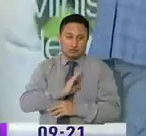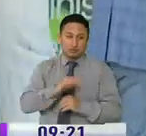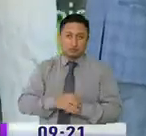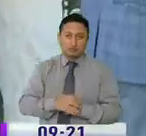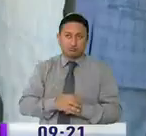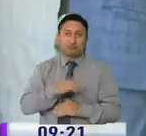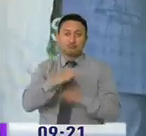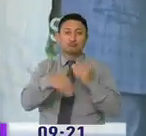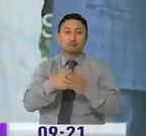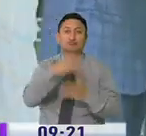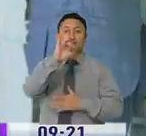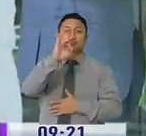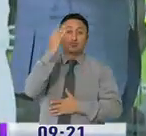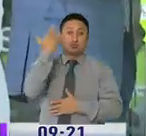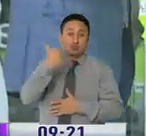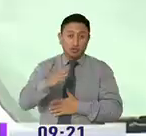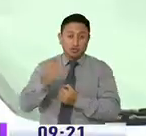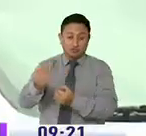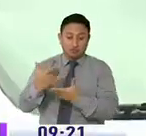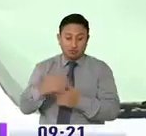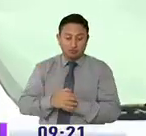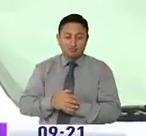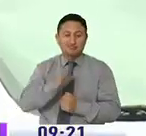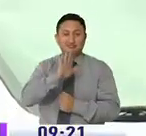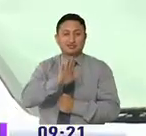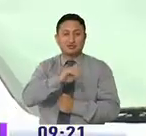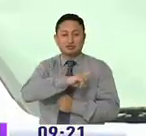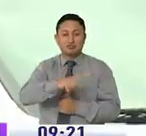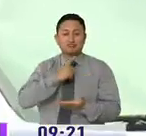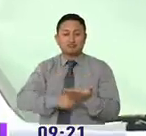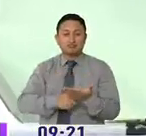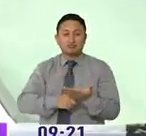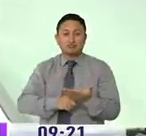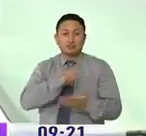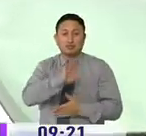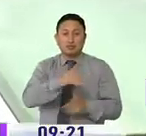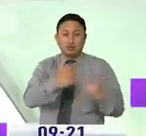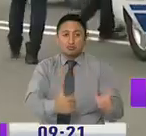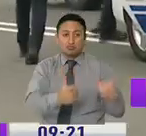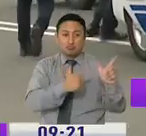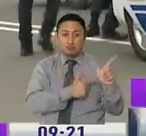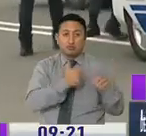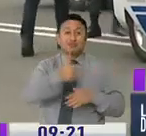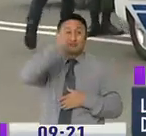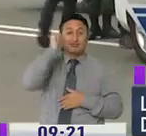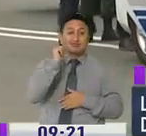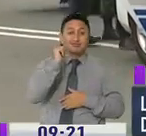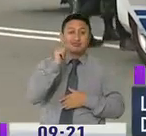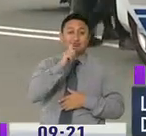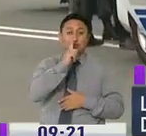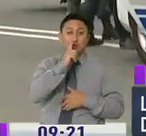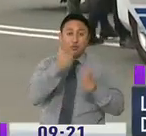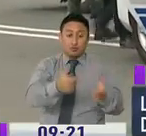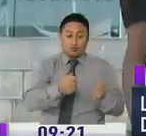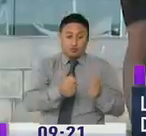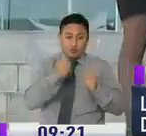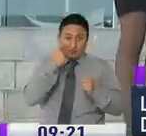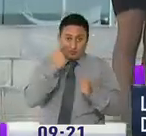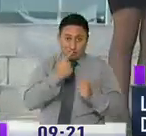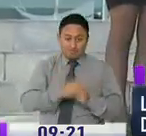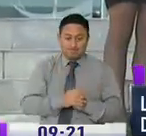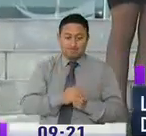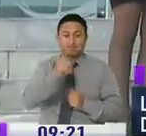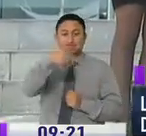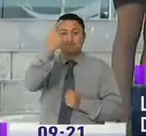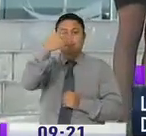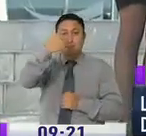podrá conocer en 8 días y en 5. El análisis efectuado a los fusiles incautados en la Unidad de Fuerzas Especiales en Latacunga. Para el